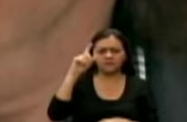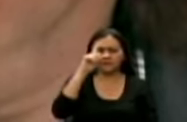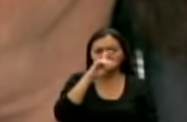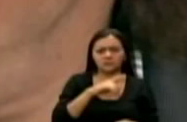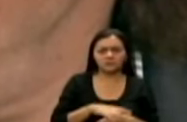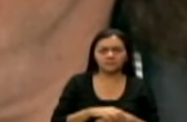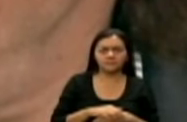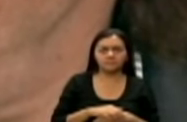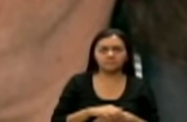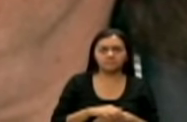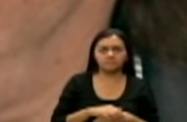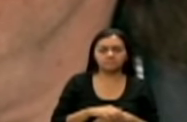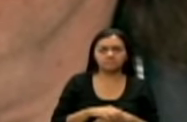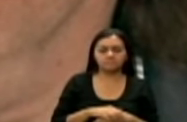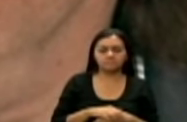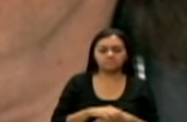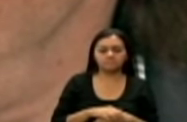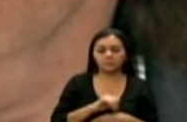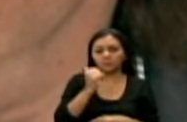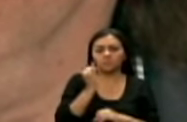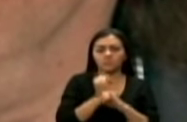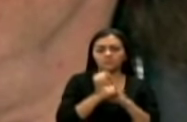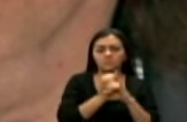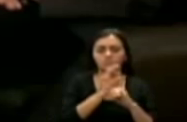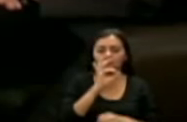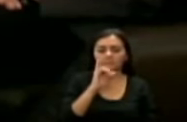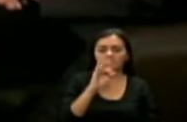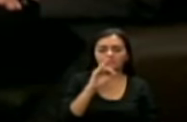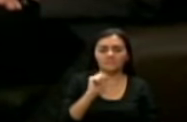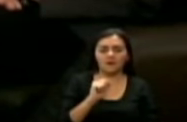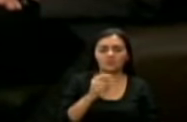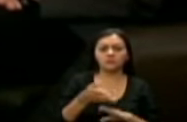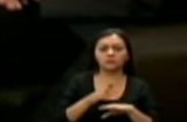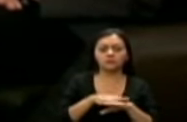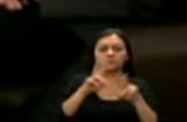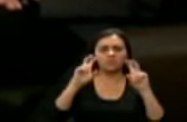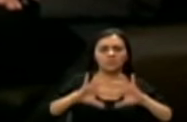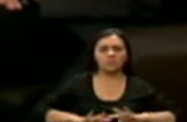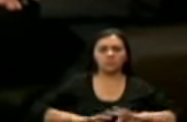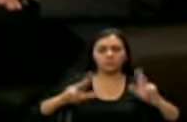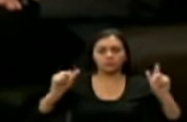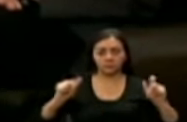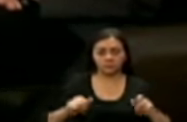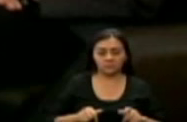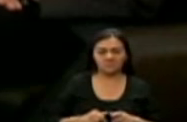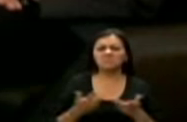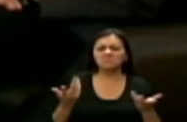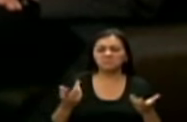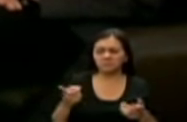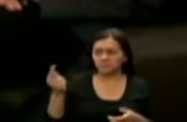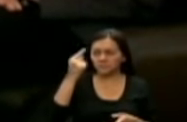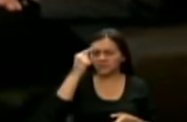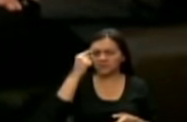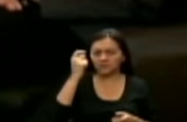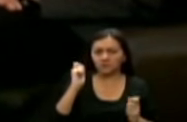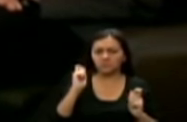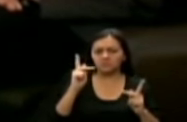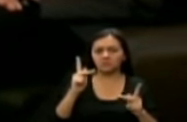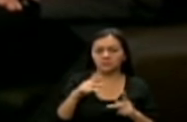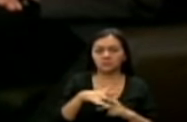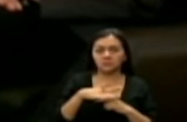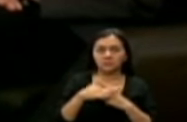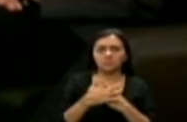complejo, como algunas otras instituciones, vinculado con temas de corrupción. ¿Qué significa esa circunstancia